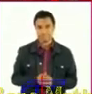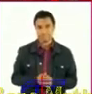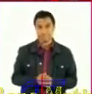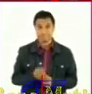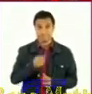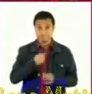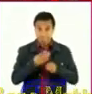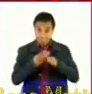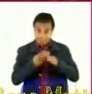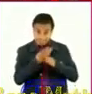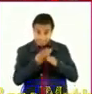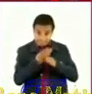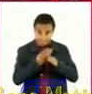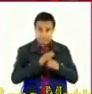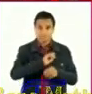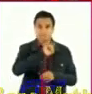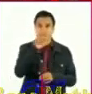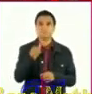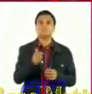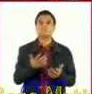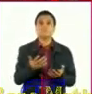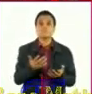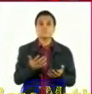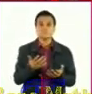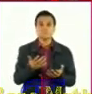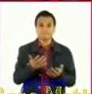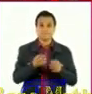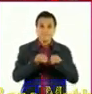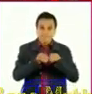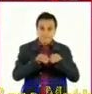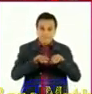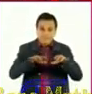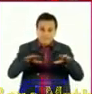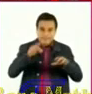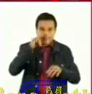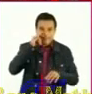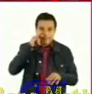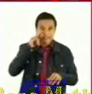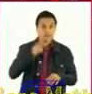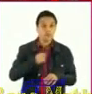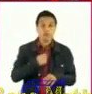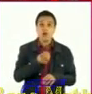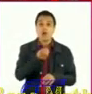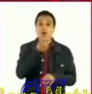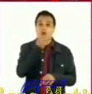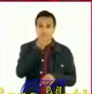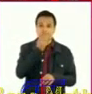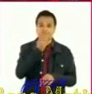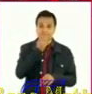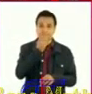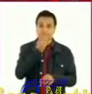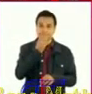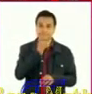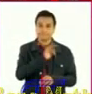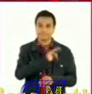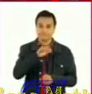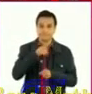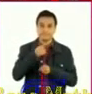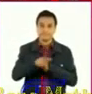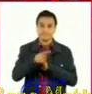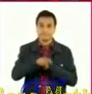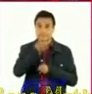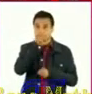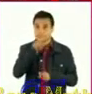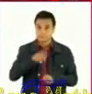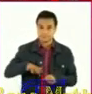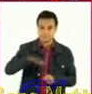desprenderán fragmentos de los materiales que pueden ser dañinos si se ingieren. Además, es necesario tener limpio y ordenado